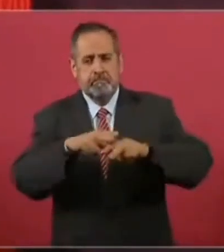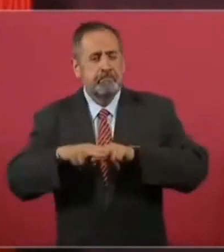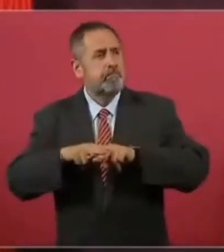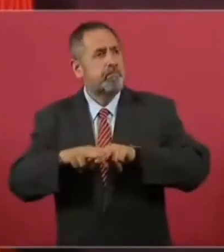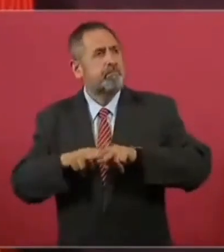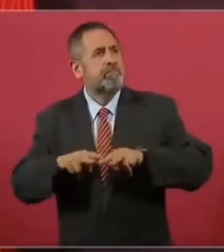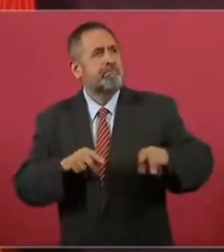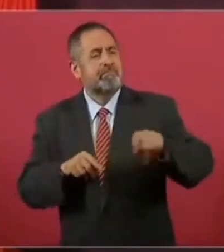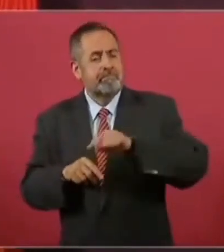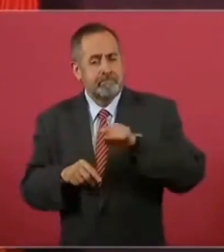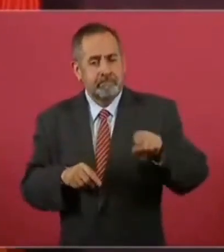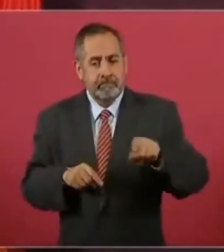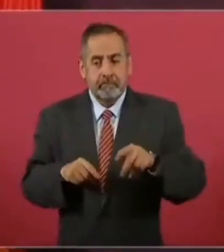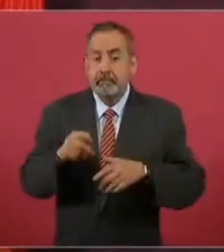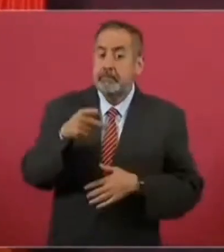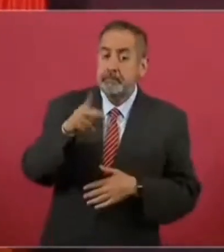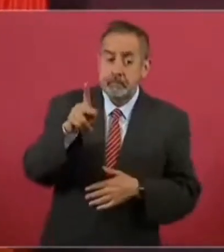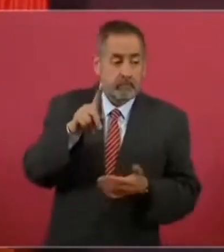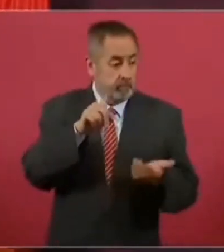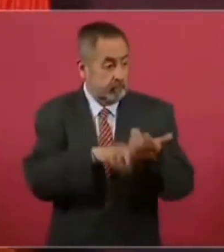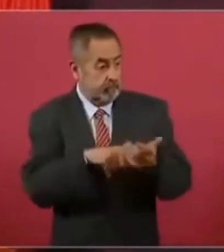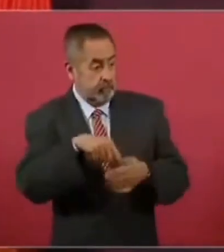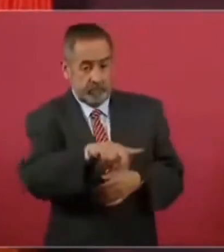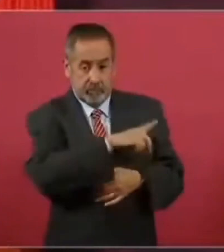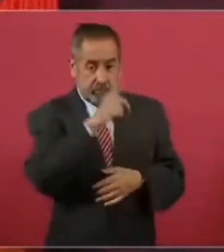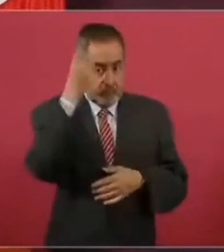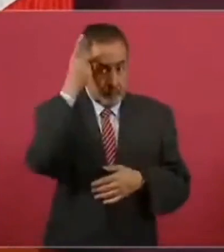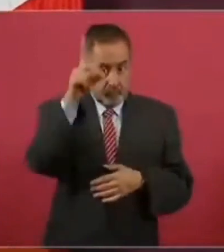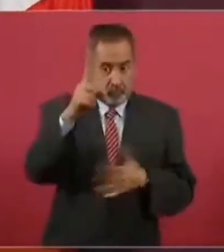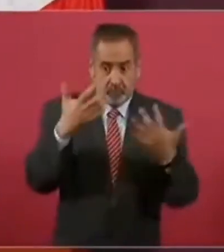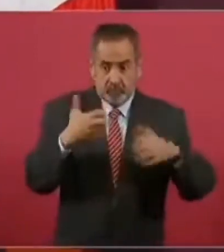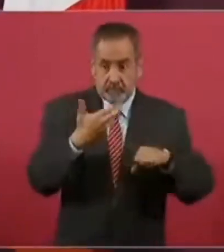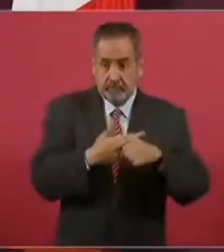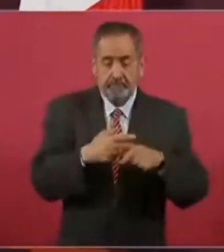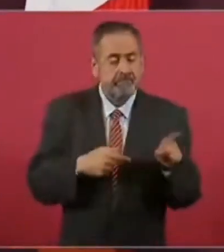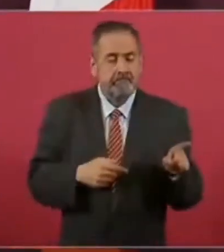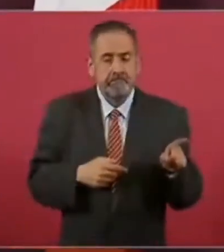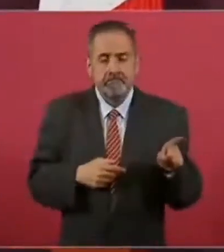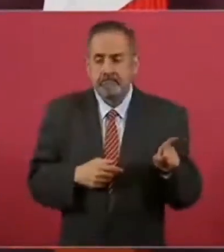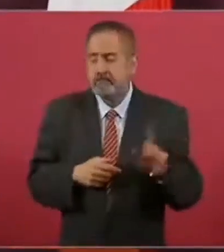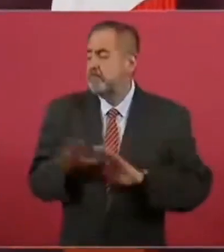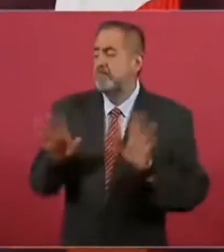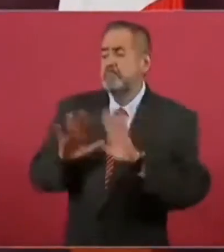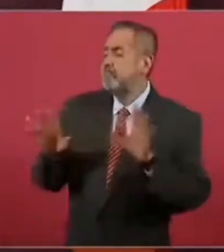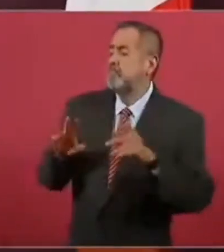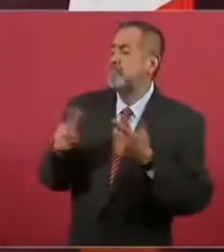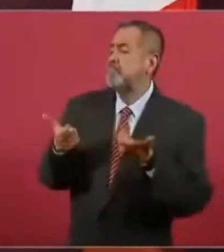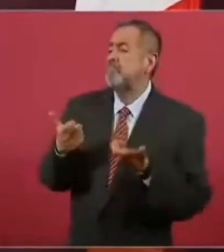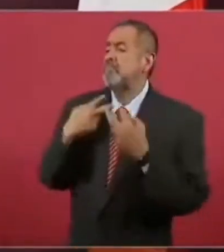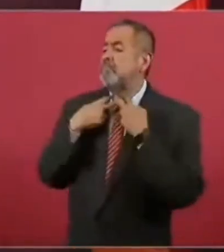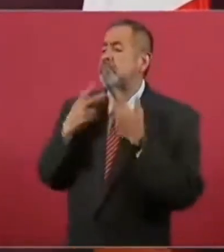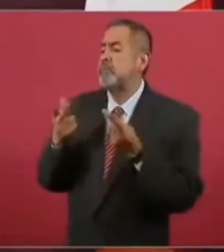deciden las empresas que tienen las concesiones declararse en quiebra.